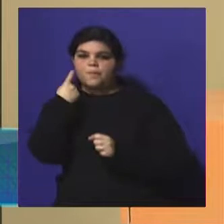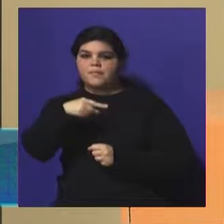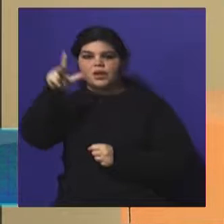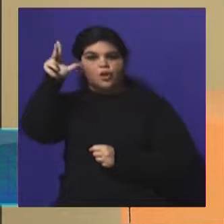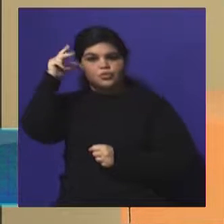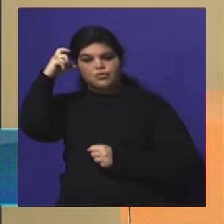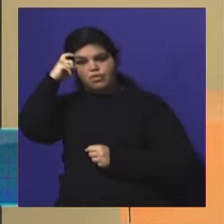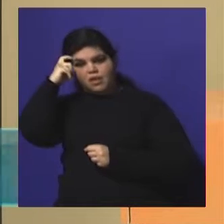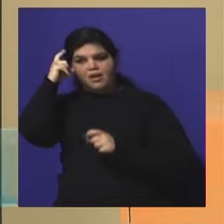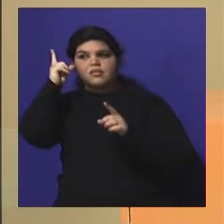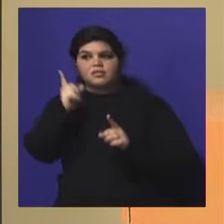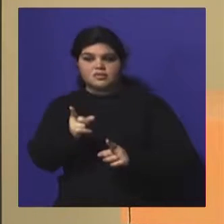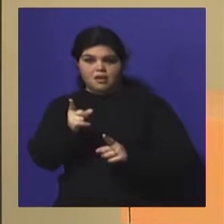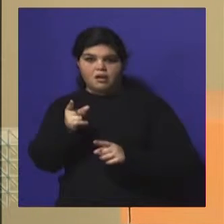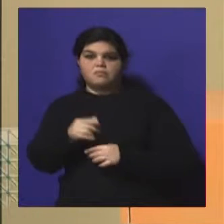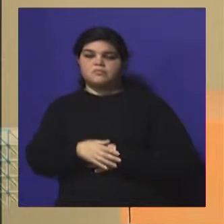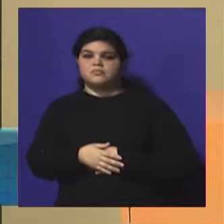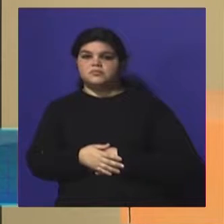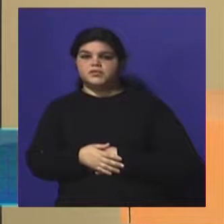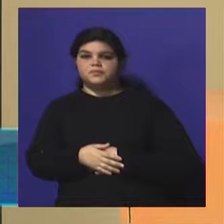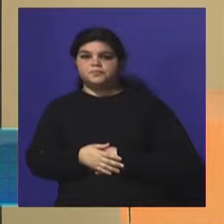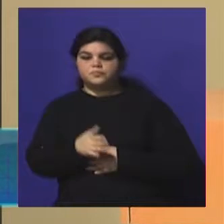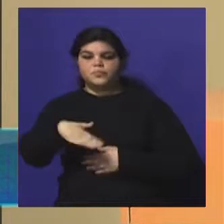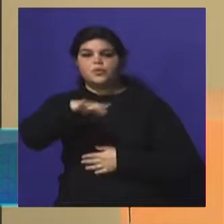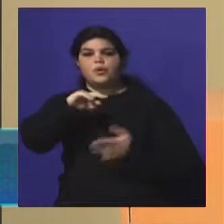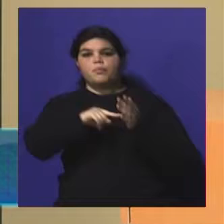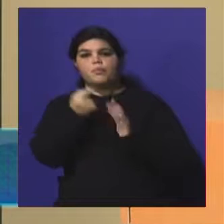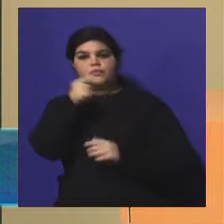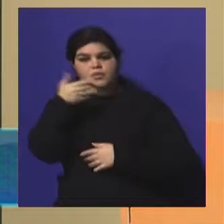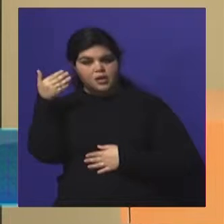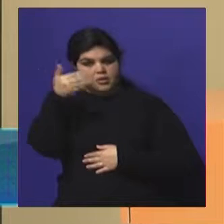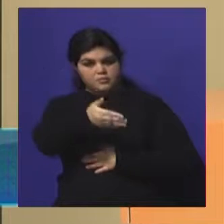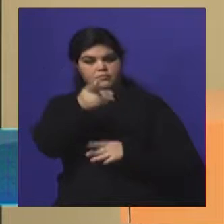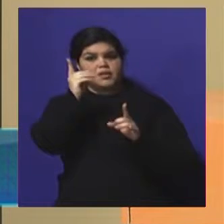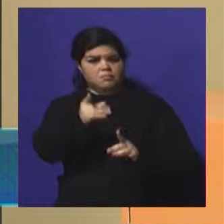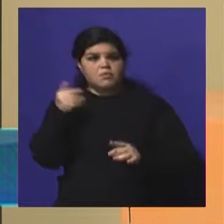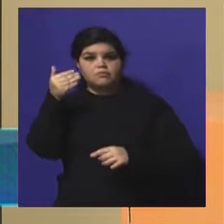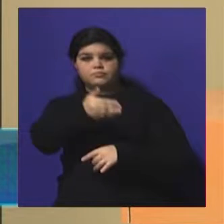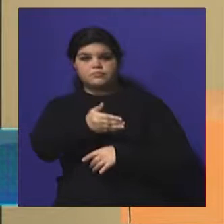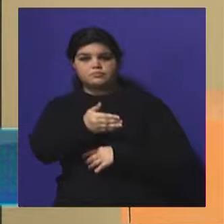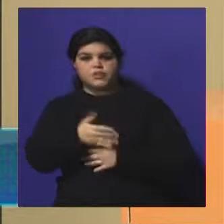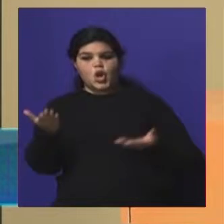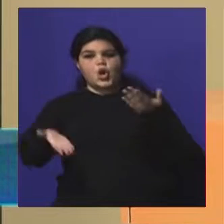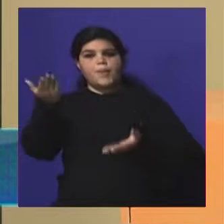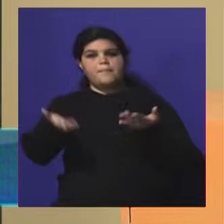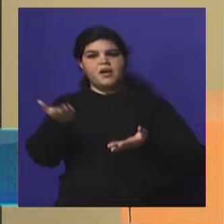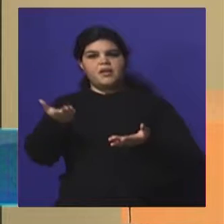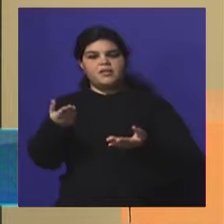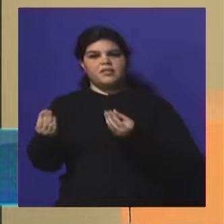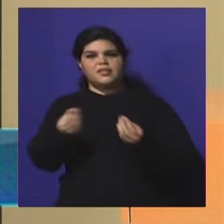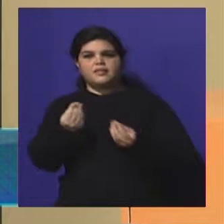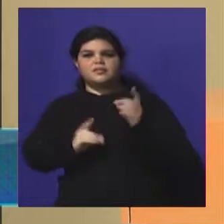también estuve en Capital Federal. Respecto a esto, la seguridad, me encontré